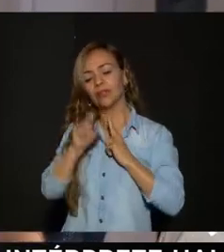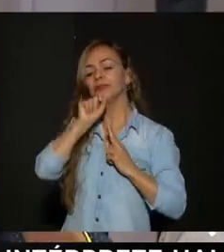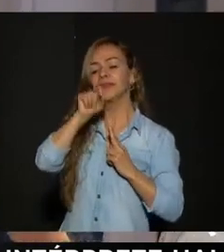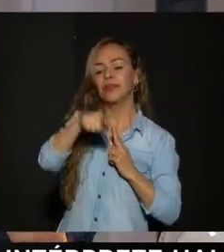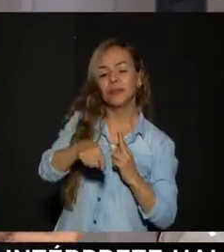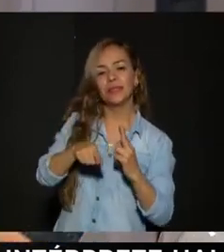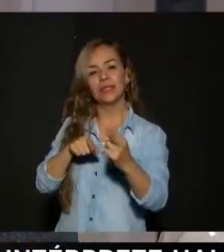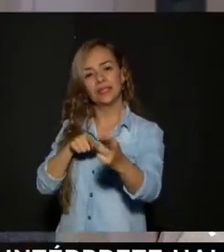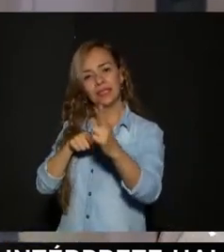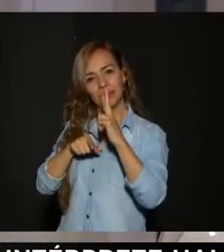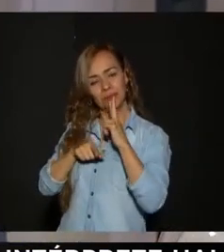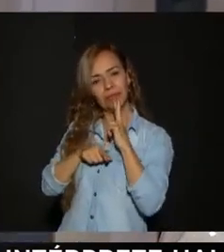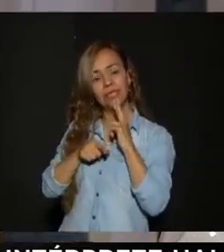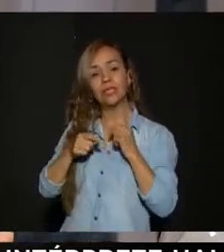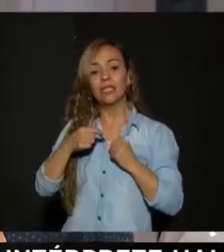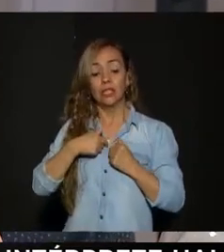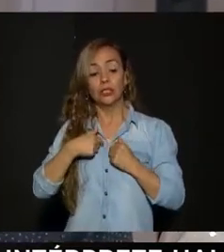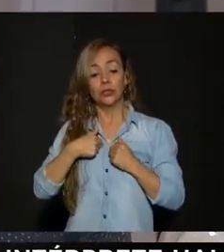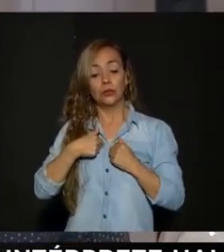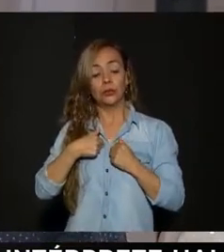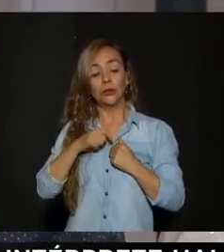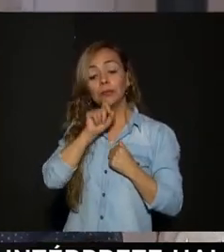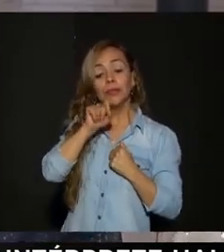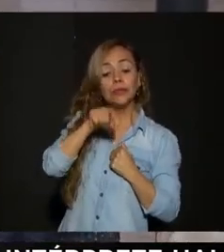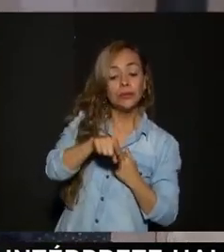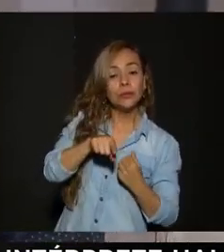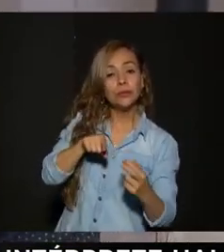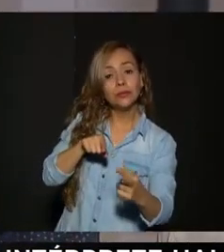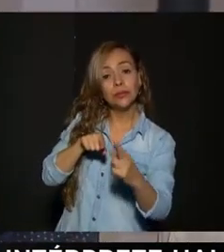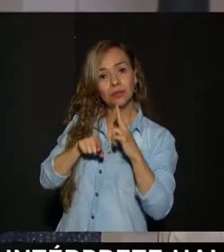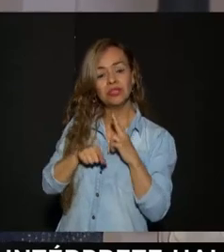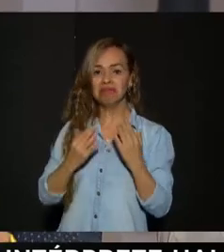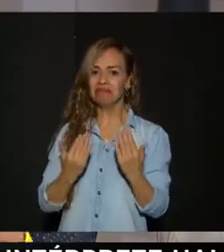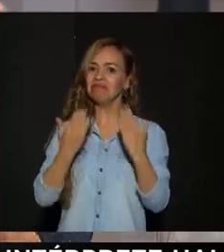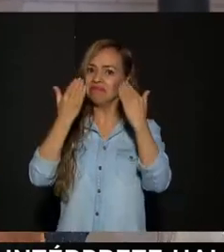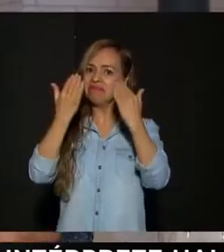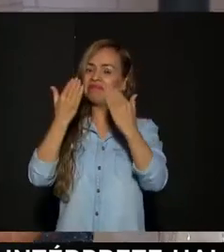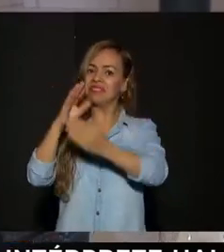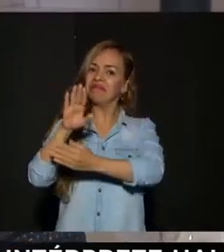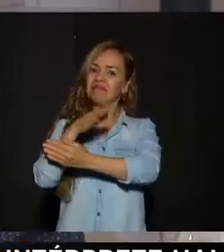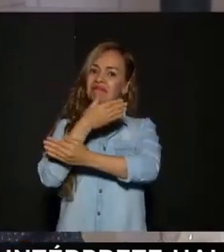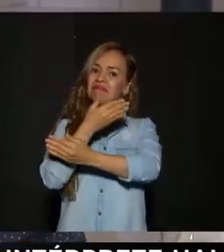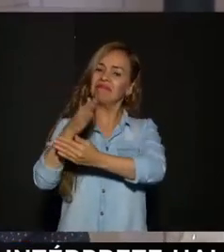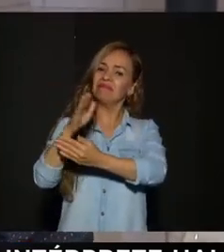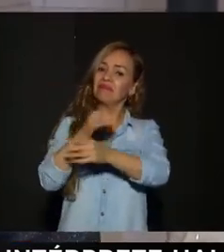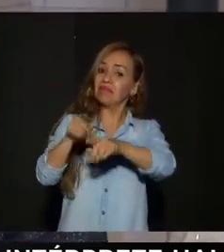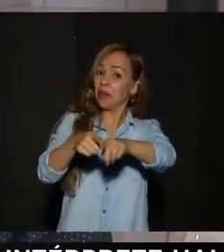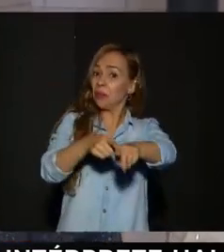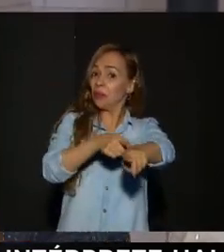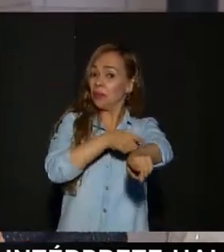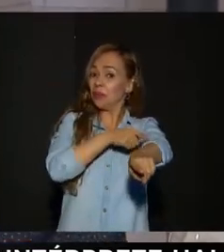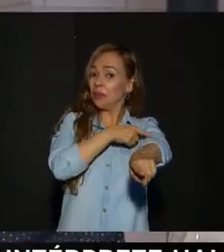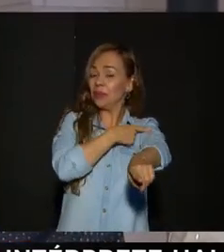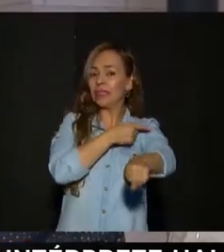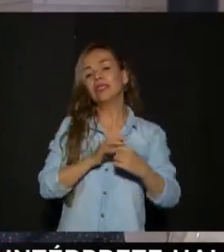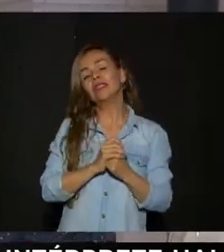preguntando y contestando, lo cual quiere decir que si yo pregunto y contesto, pues podemos hacer una obra larguísima. Entonces, ¿qué te parece si